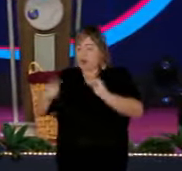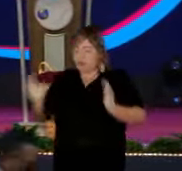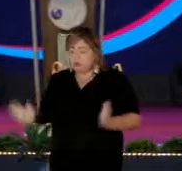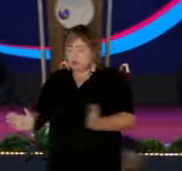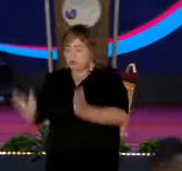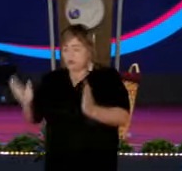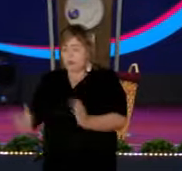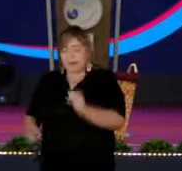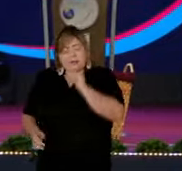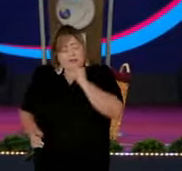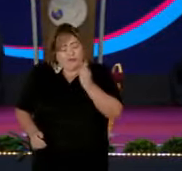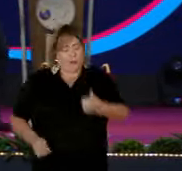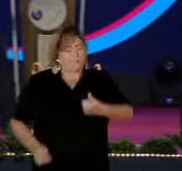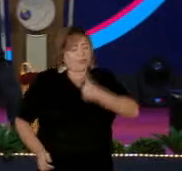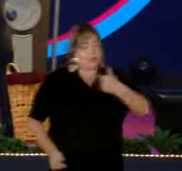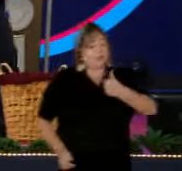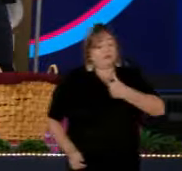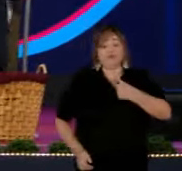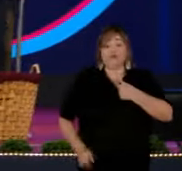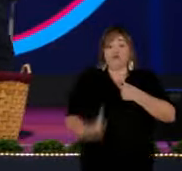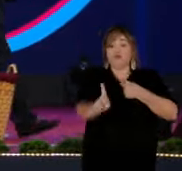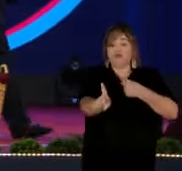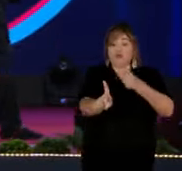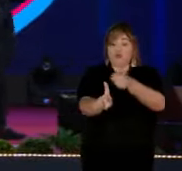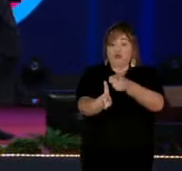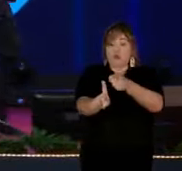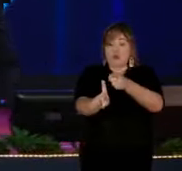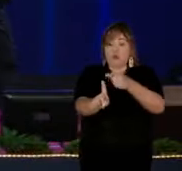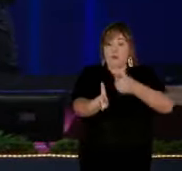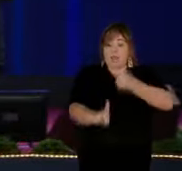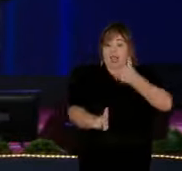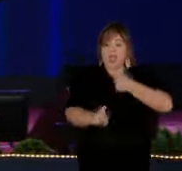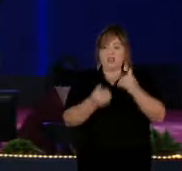es de valiente traer tu diezmo a la casa.